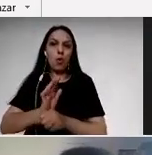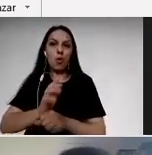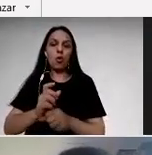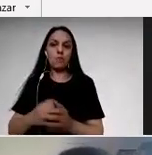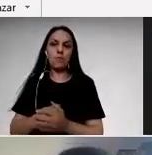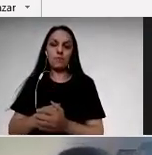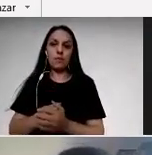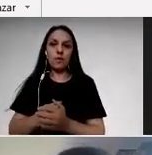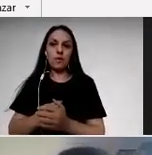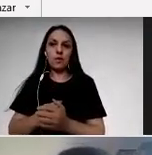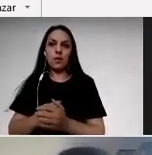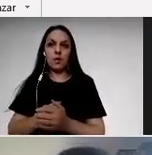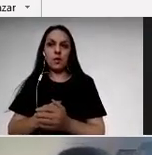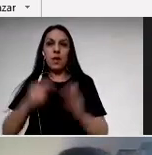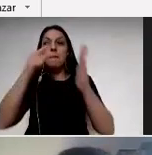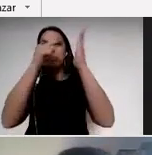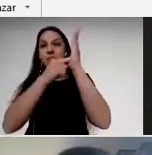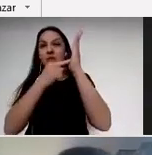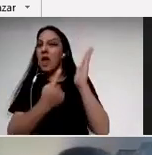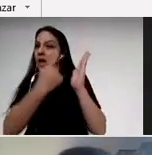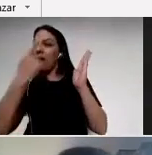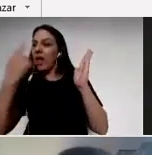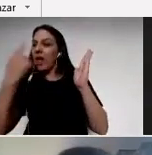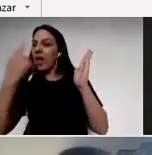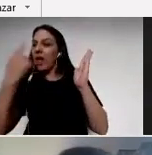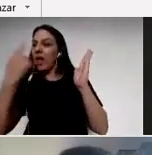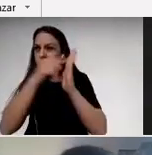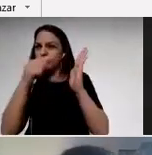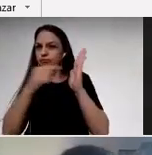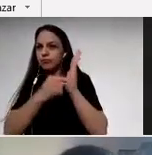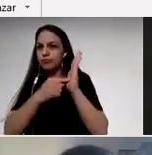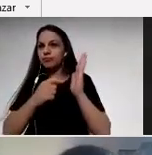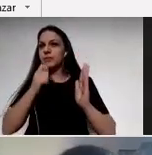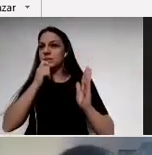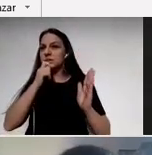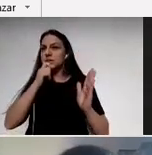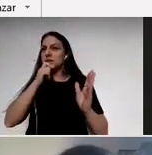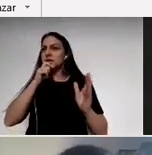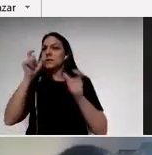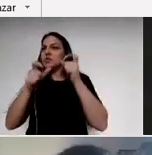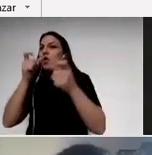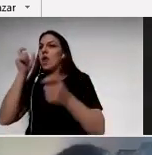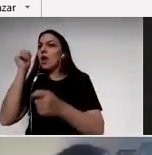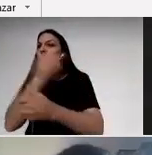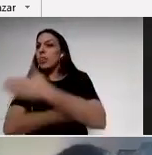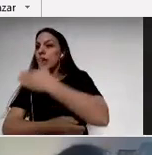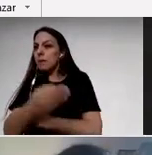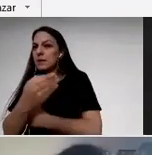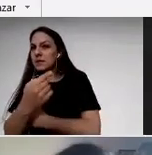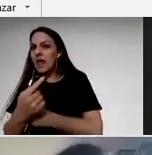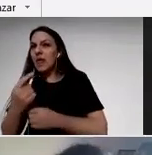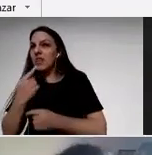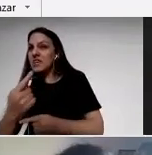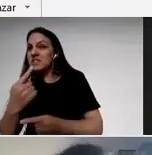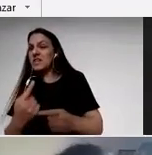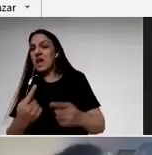tiene observaciones. Como estamos hablando de la Convención de los Derechos de las Personas con Discapacidad, la observación uno es muy importante, que luego la